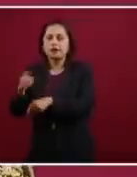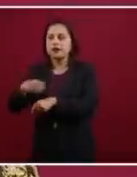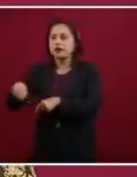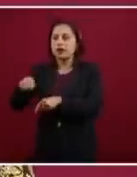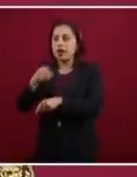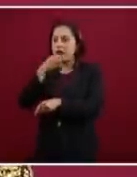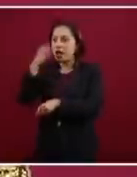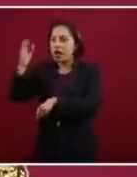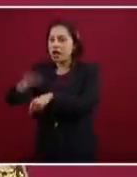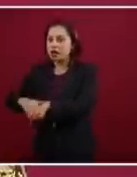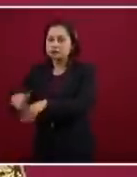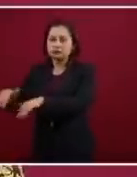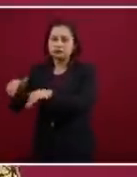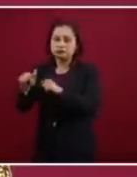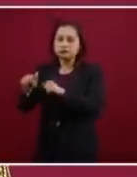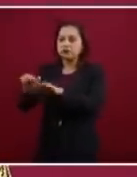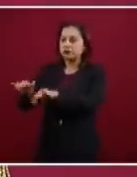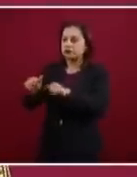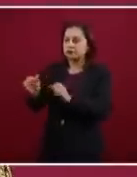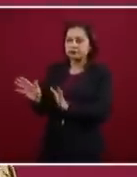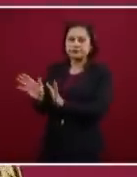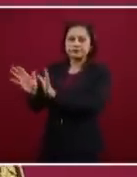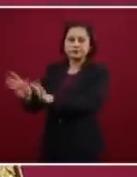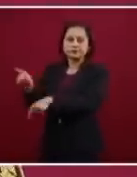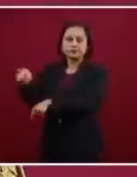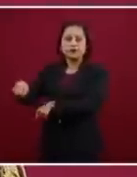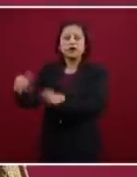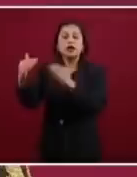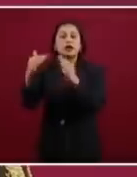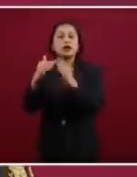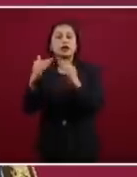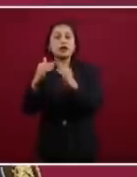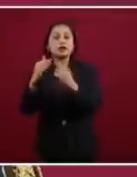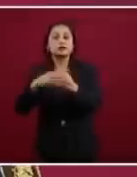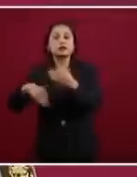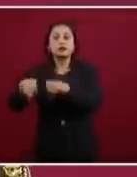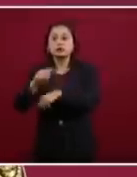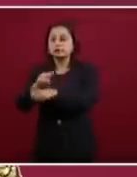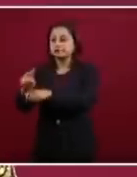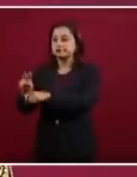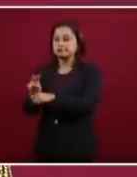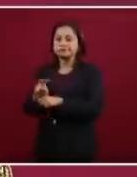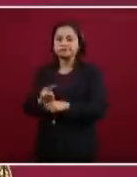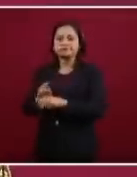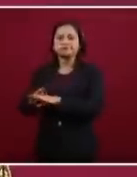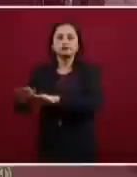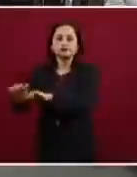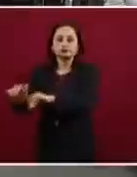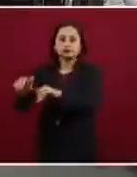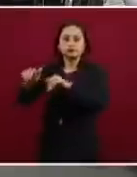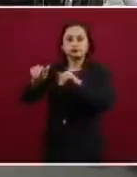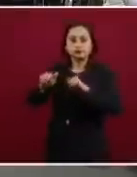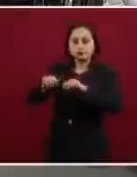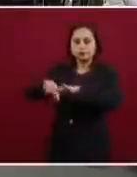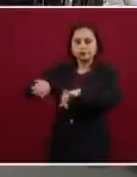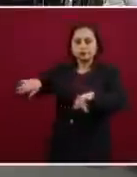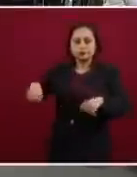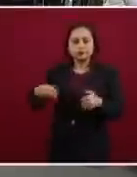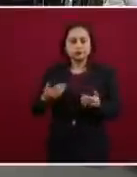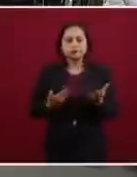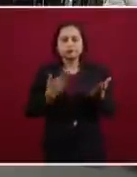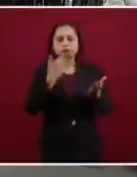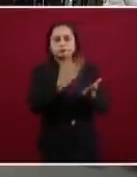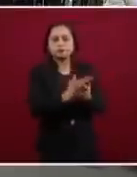alrededor de la casa que estaba bajo vigilancia todo eso se empieza a retirar hacia el cuartel